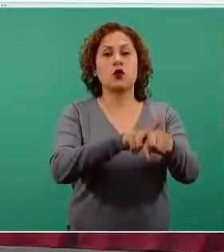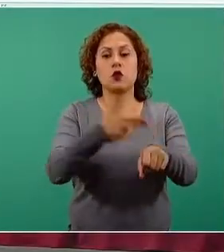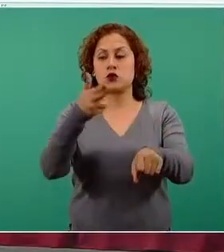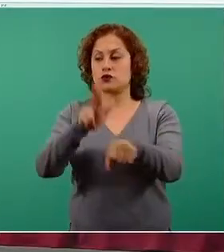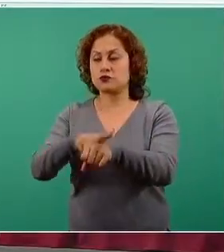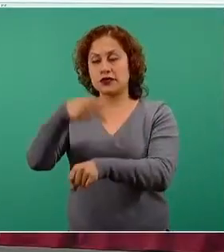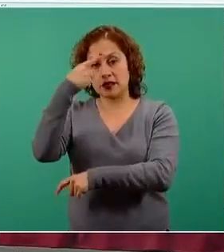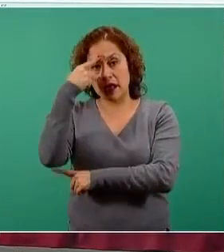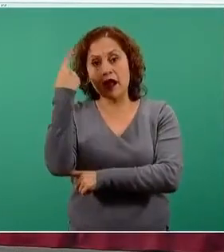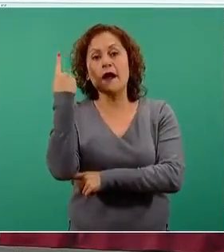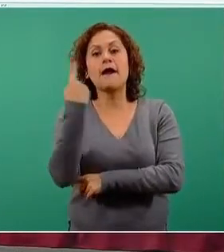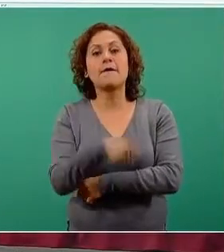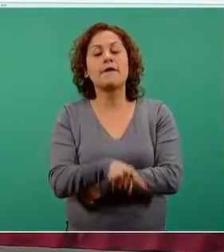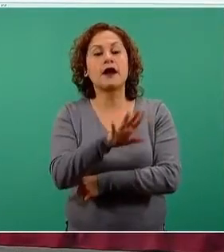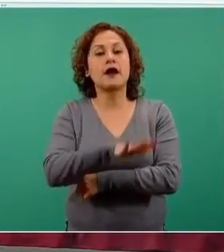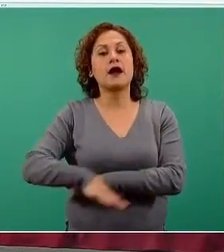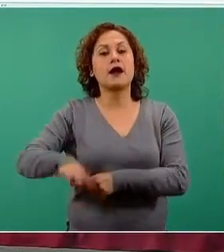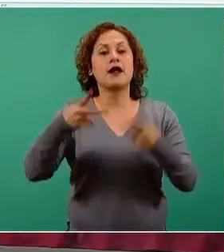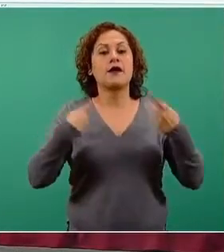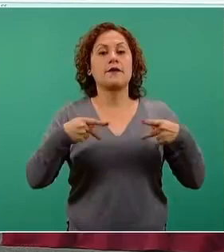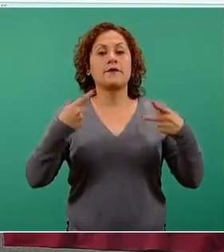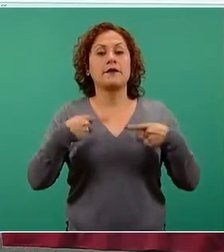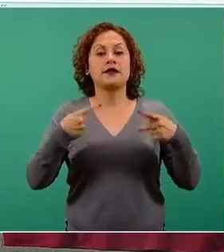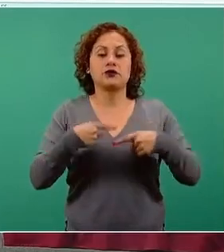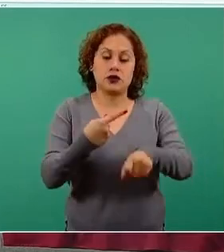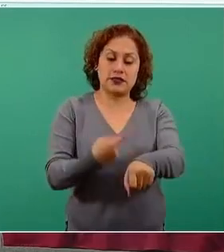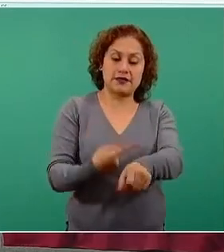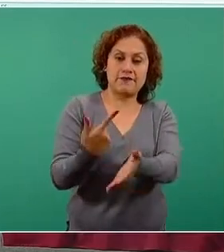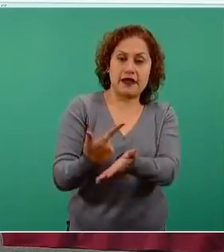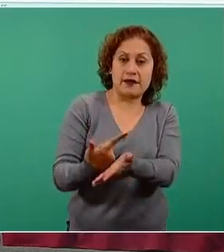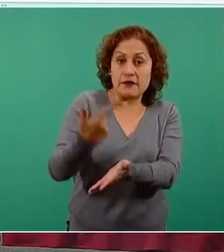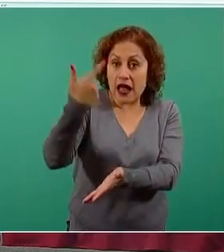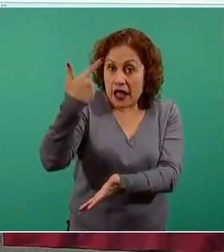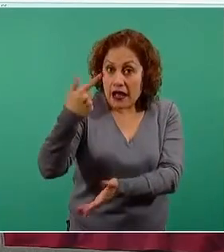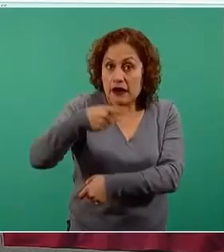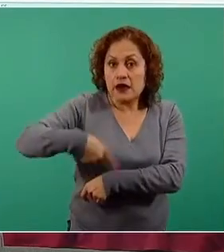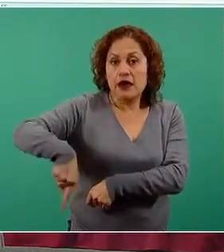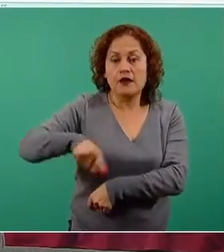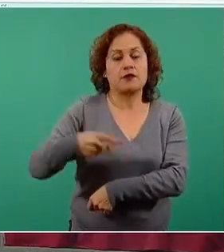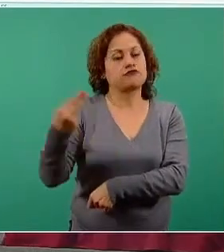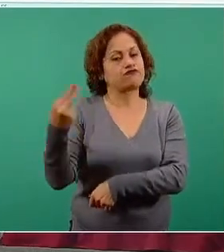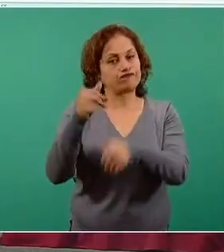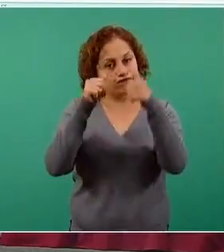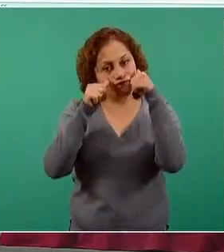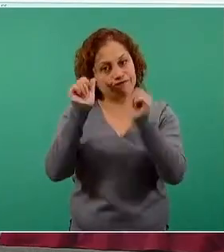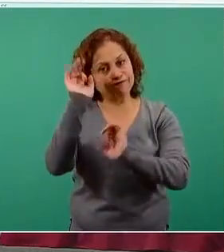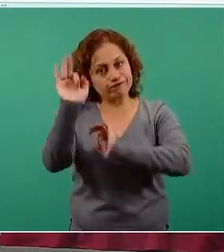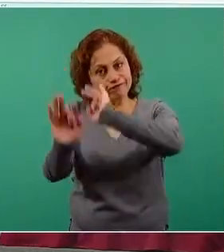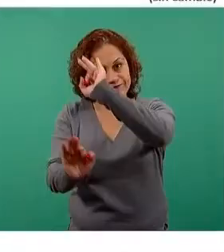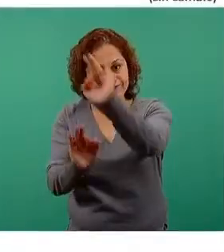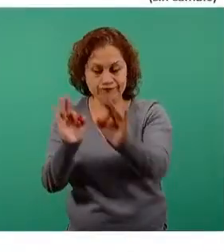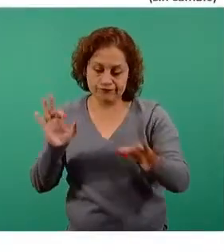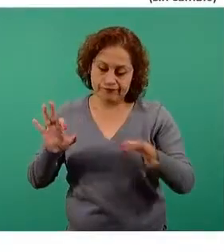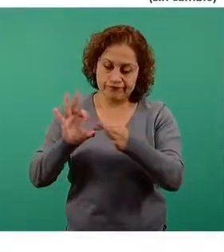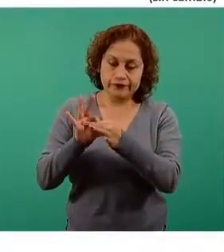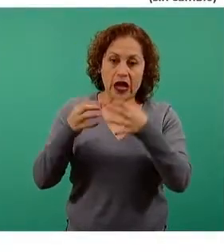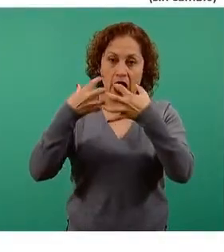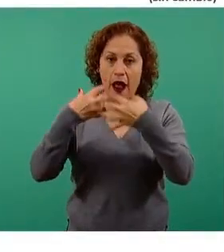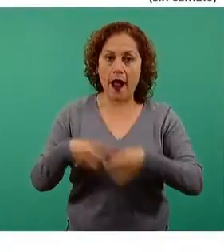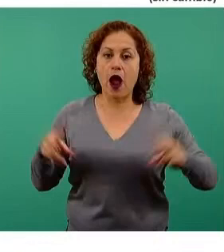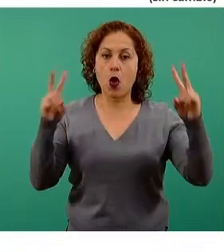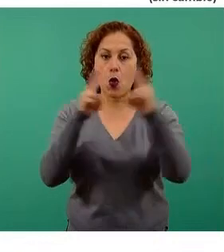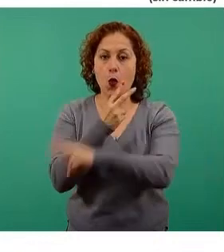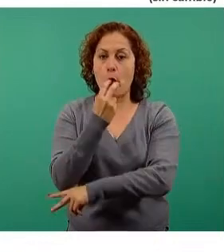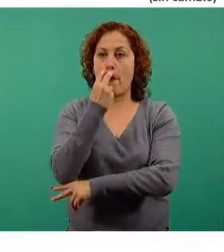para personas que tienen infección respiratoria aguda grave y que requieren de cuidados críticos, que requieren de un respirador mecánico para